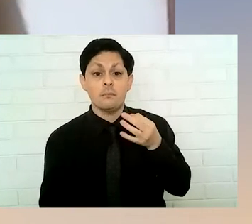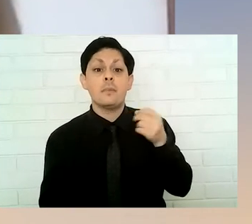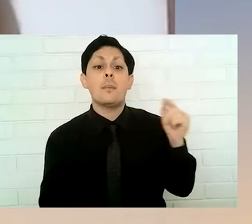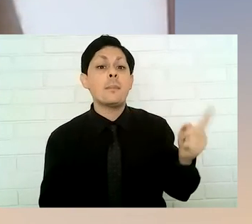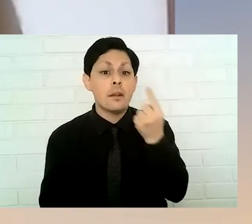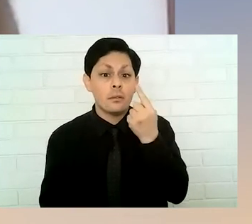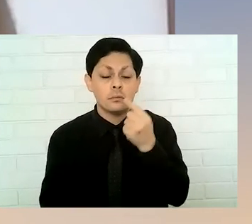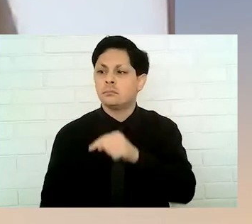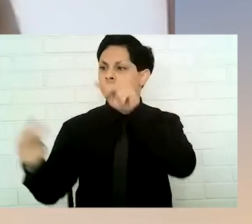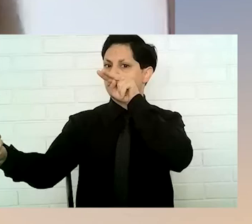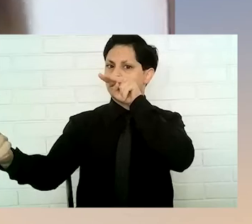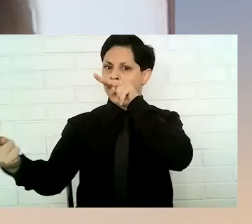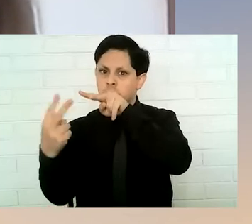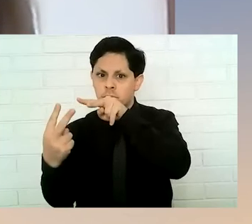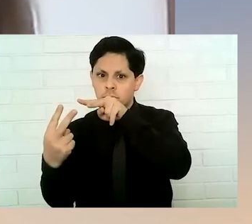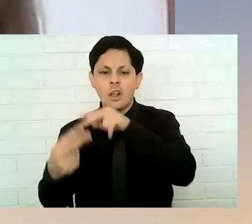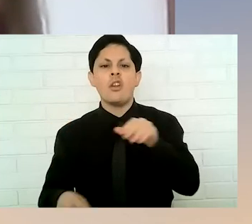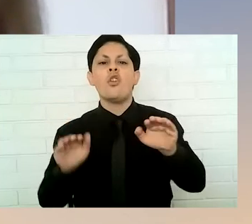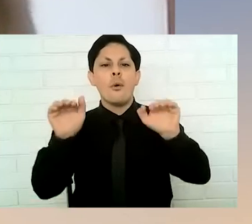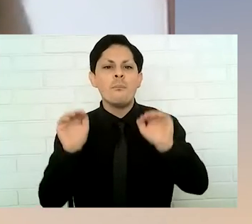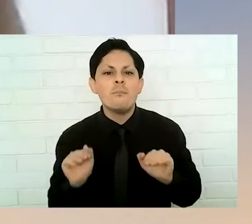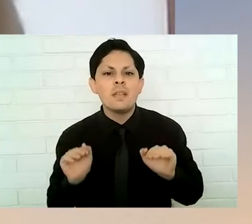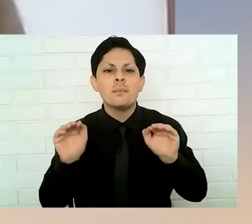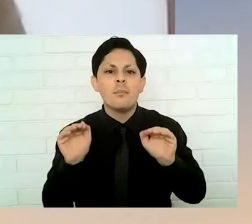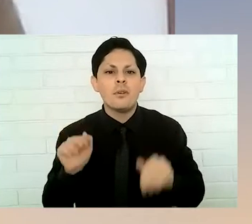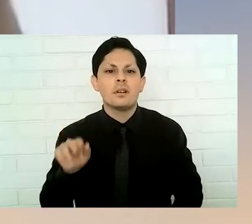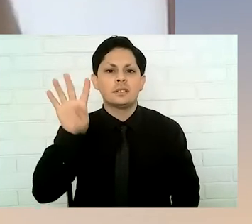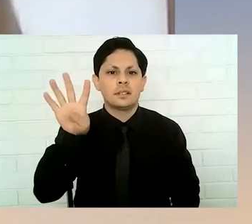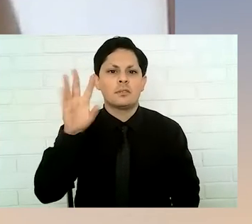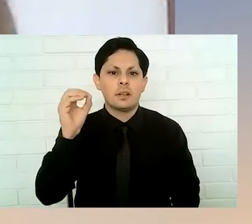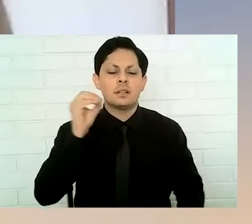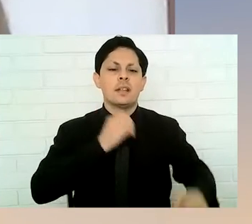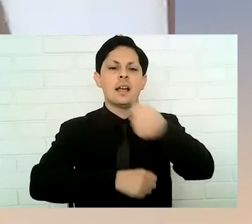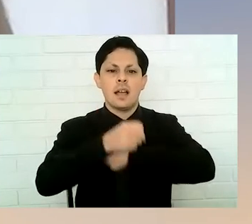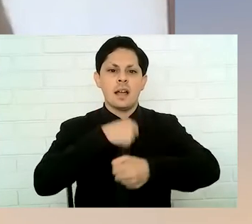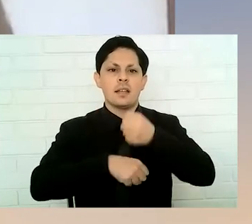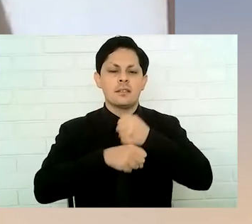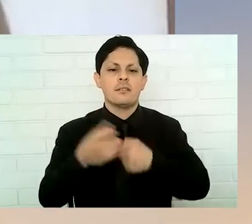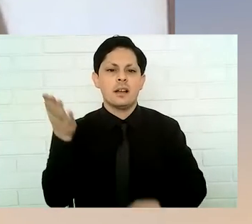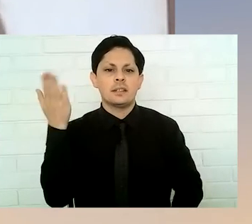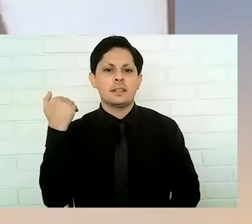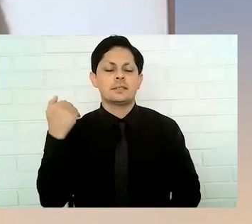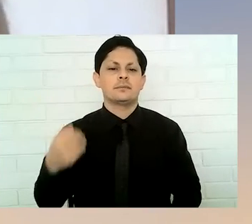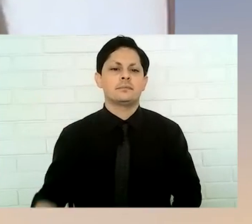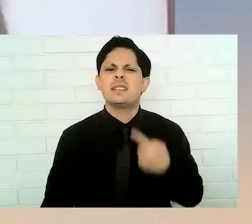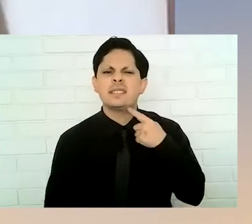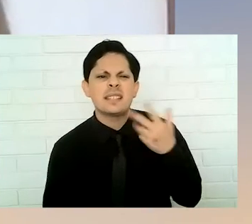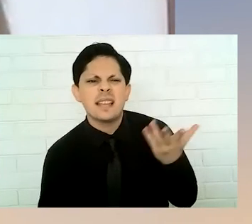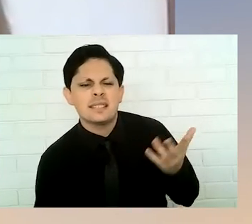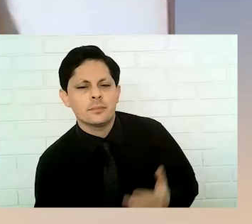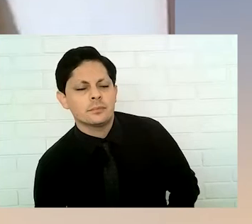contacto visual. Lo mismo que hace 40 años atrás. Entonces, ¿qué hacemos con un niño